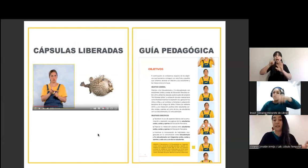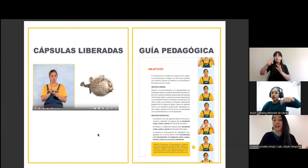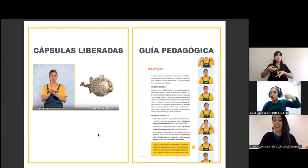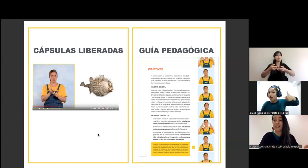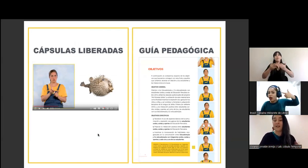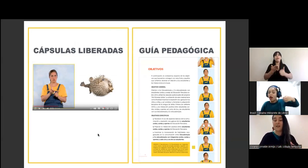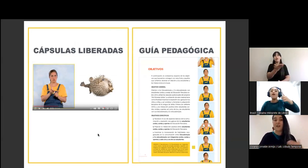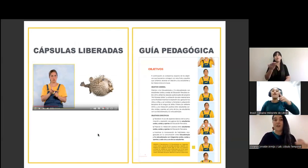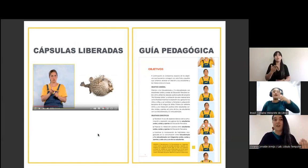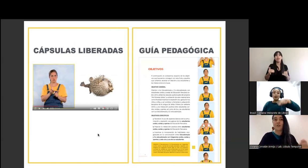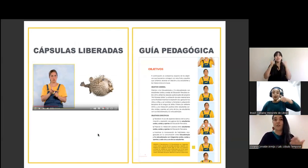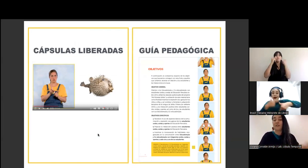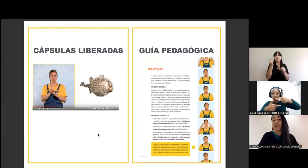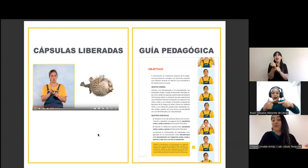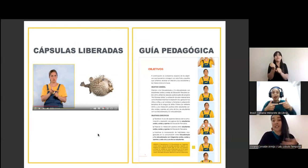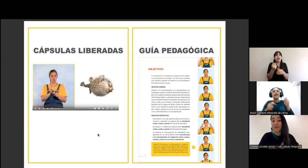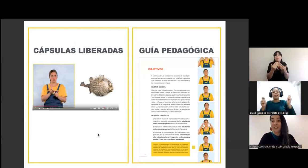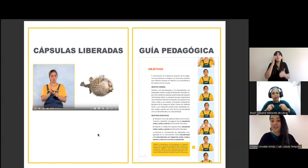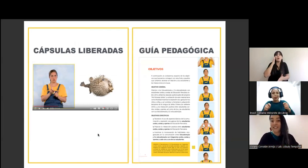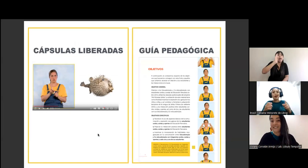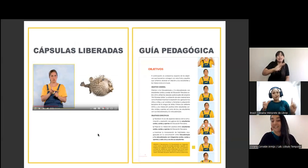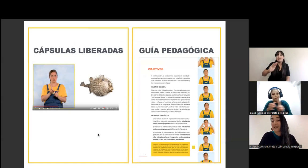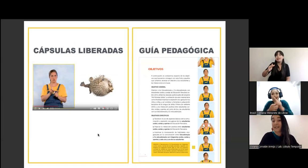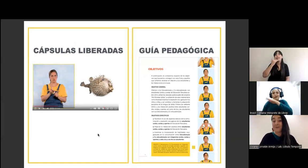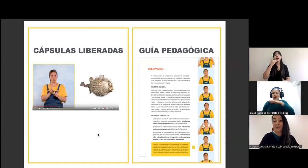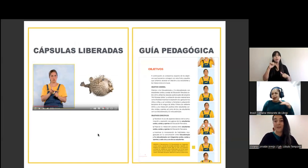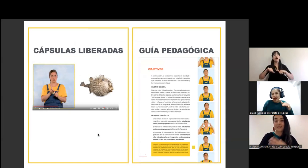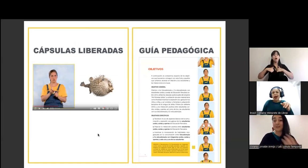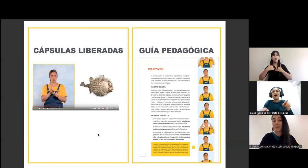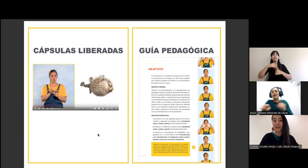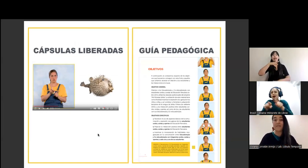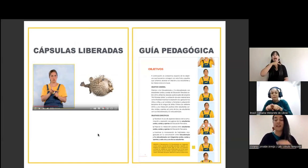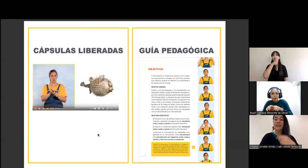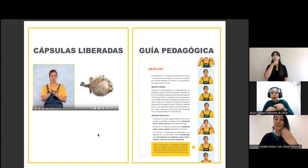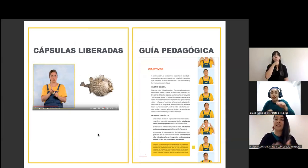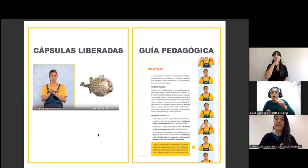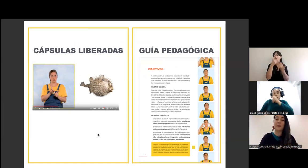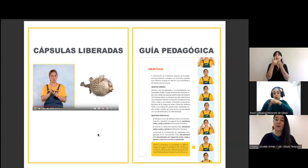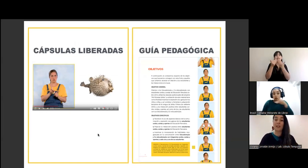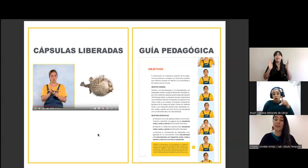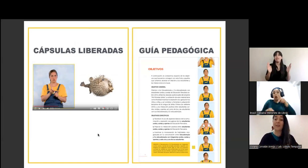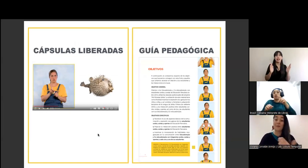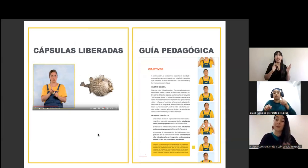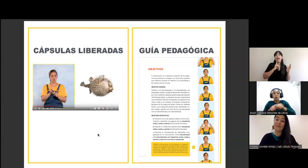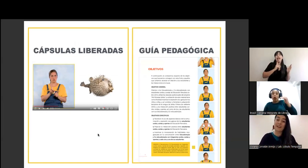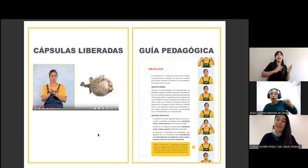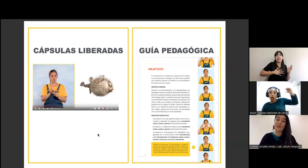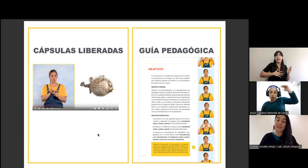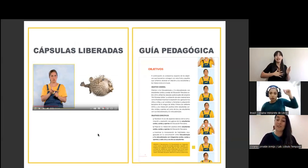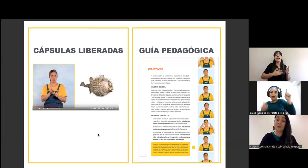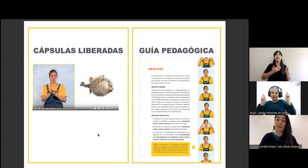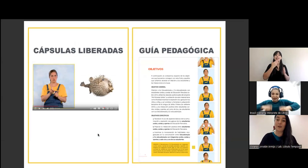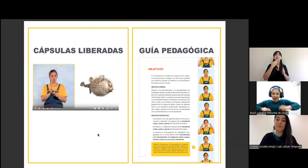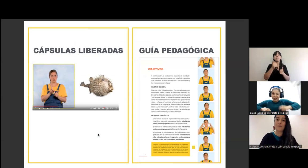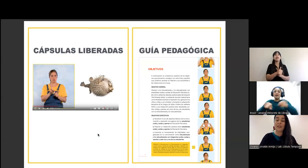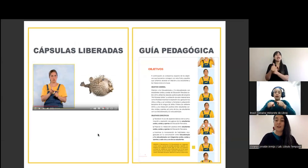y trabajar con niños y también con adolescentes y adultos. Es súper libre. Y la guía pedagógica que también va a llegar a ustedes a